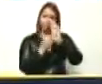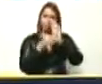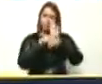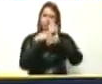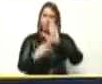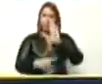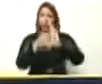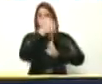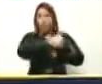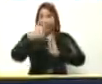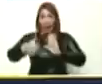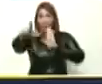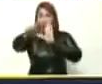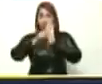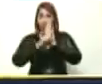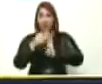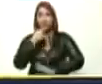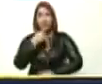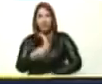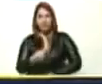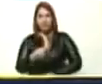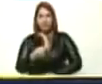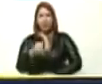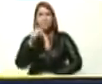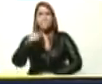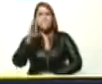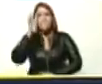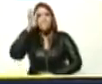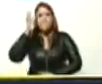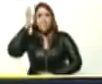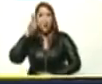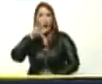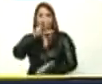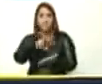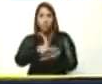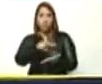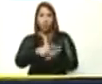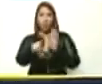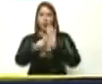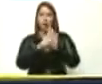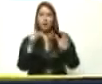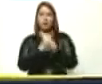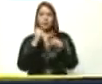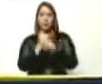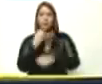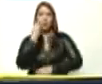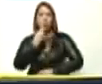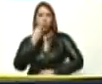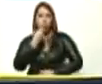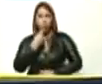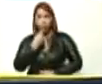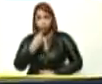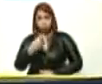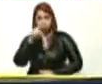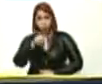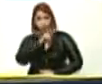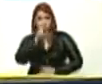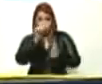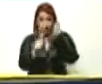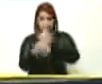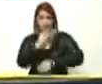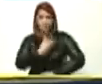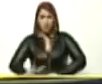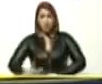cada ley, yo le decía, a Pedro Infante, cuando aprobamos, la ley de chamba, juvenil, y se lo digo, a la vicepresidenta,